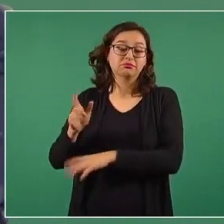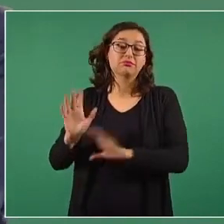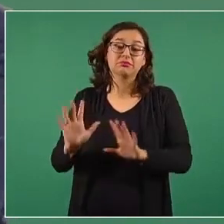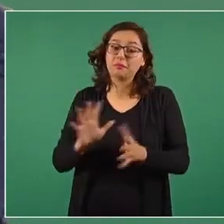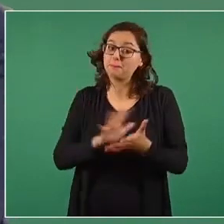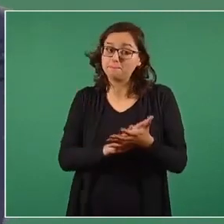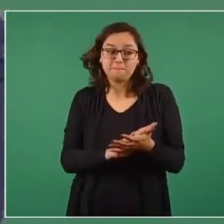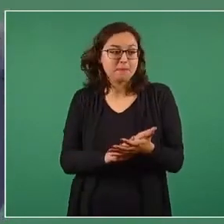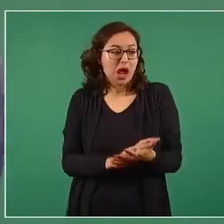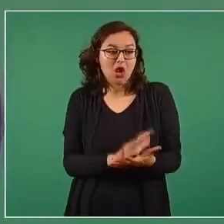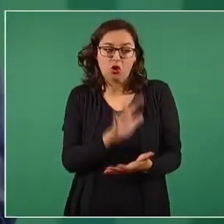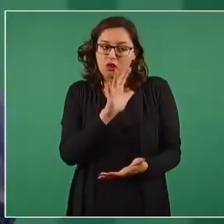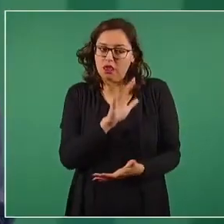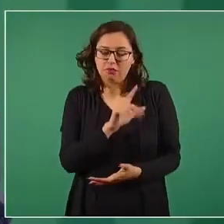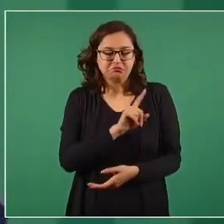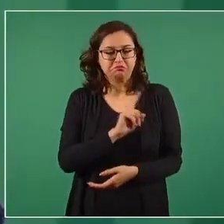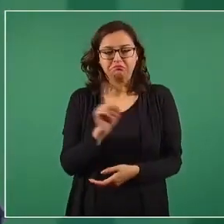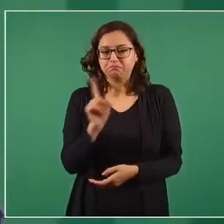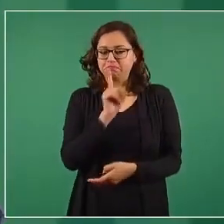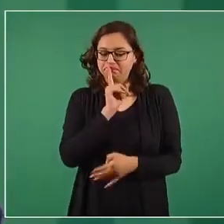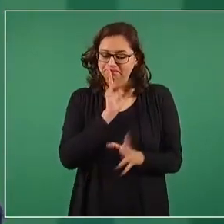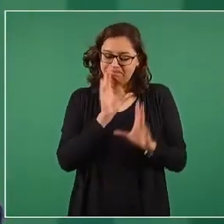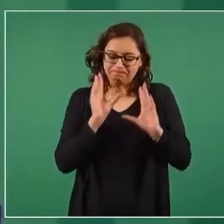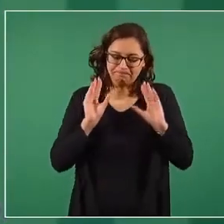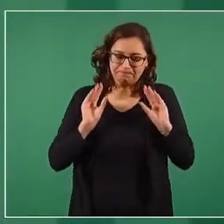la mayoría de los medios,